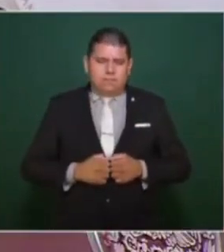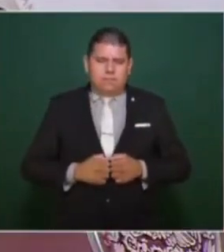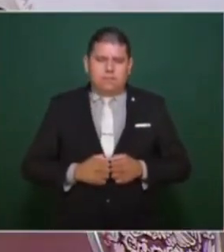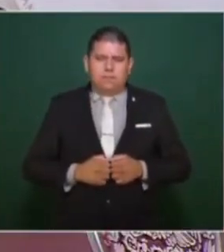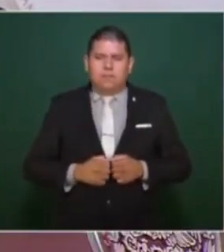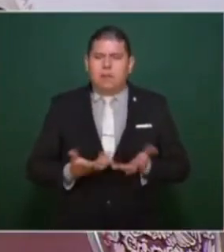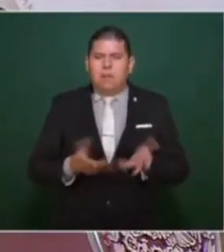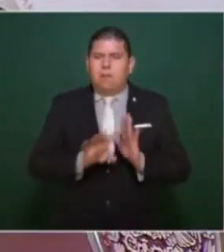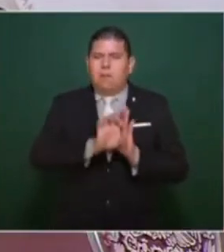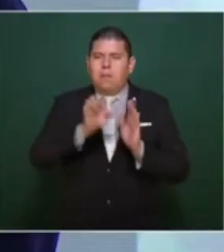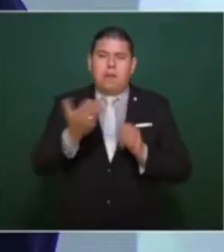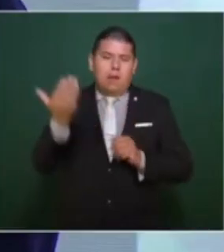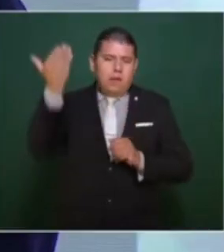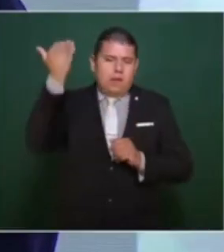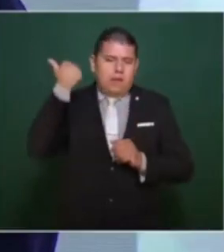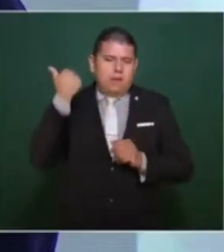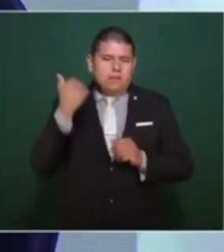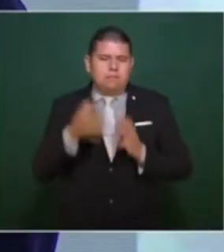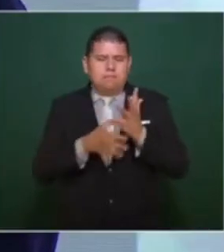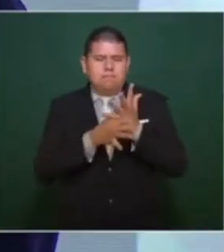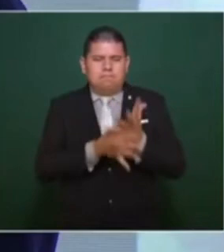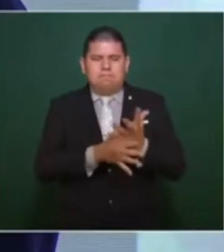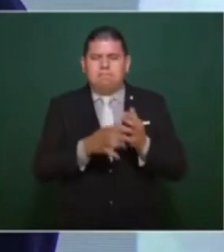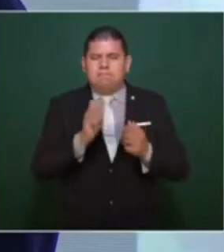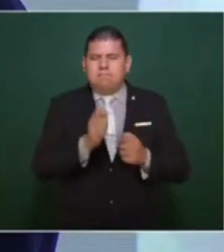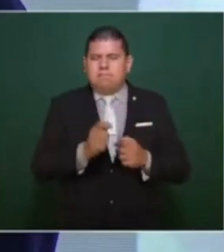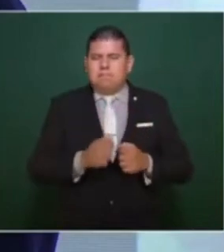Antes se decía